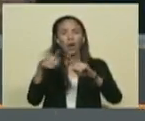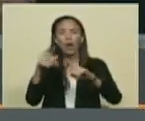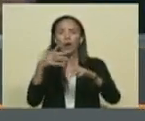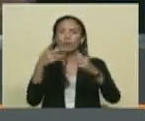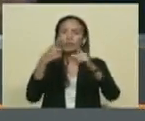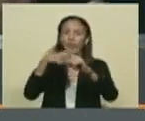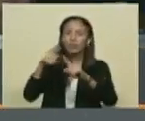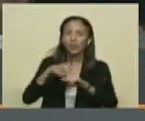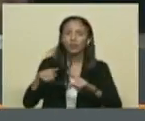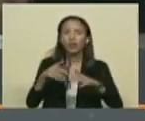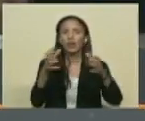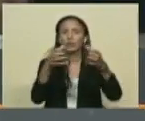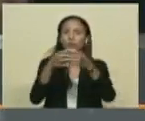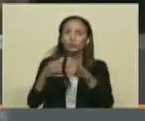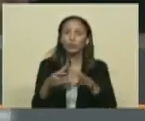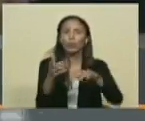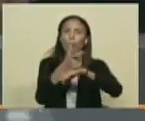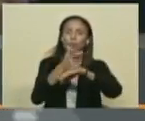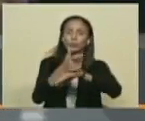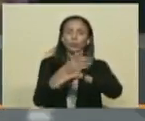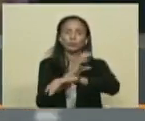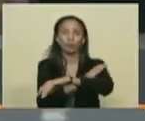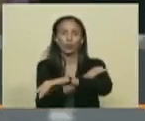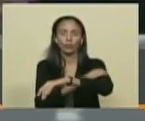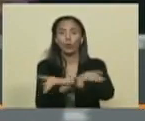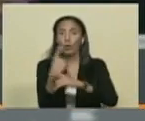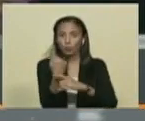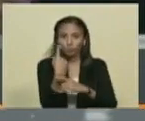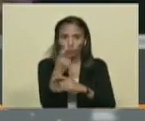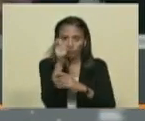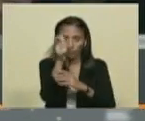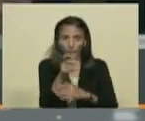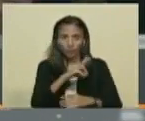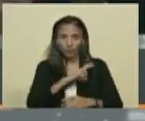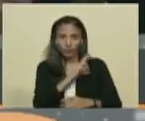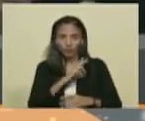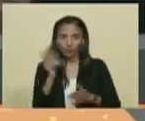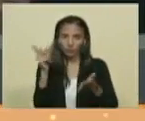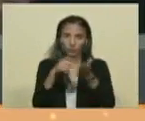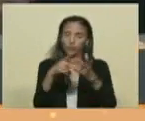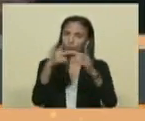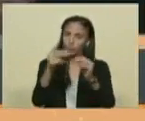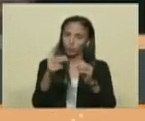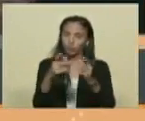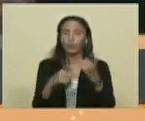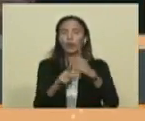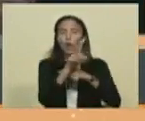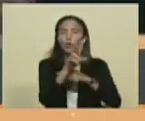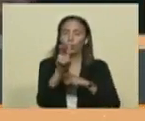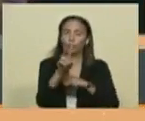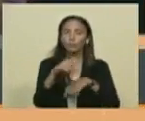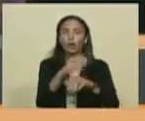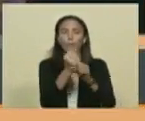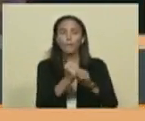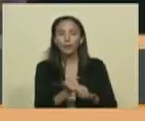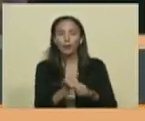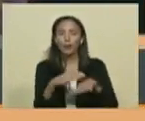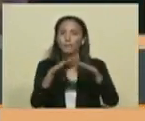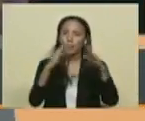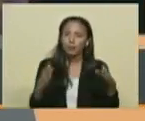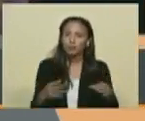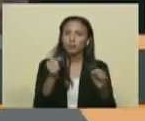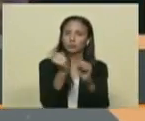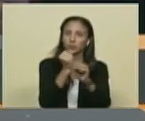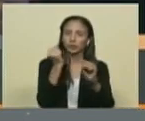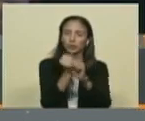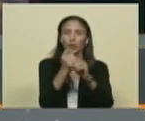entre gobierno y oposición, pero que no necesariamente contará con la presencia de los cancilleres, y una jornada el día 12 en la que se espera la presencia de todos los